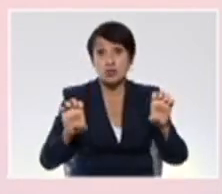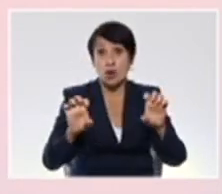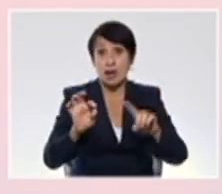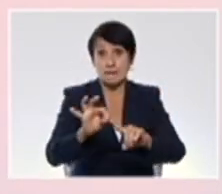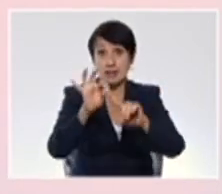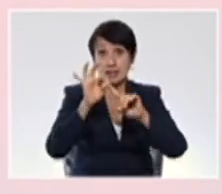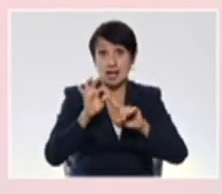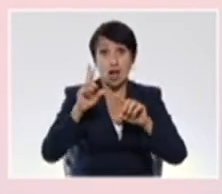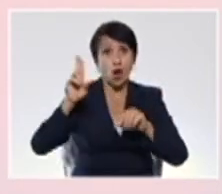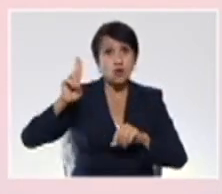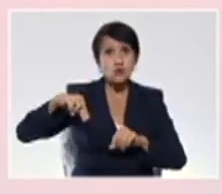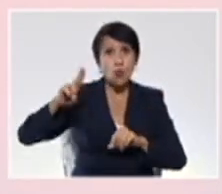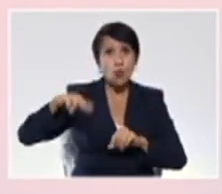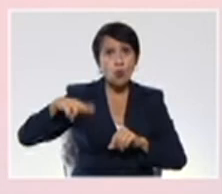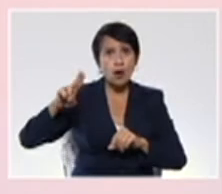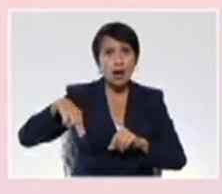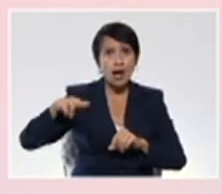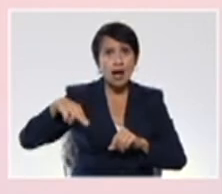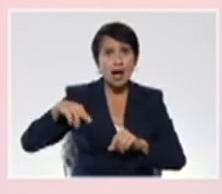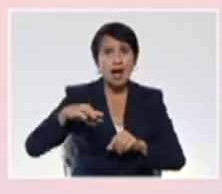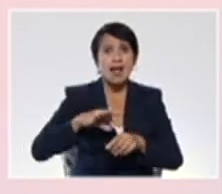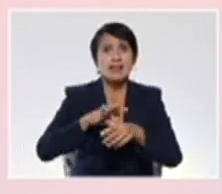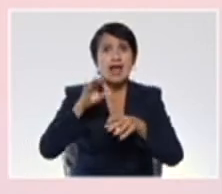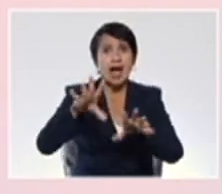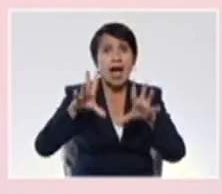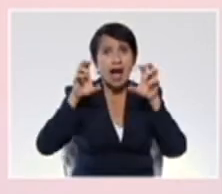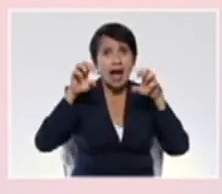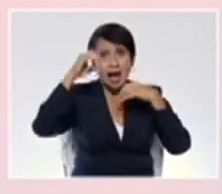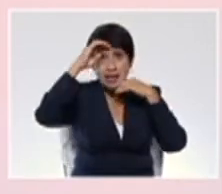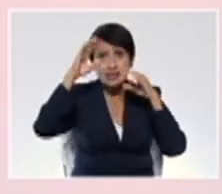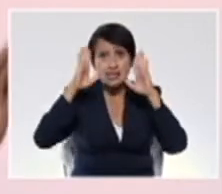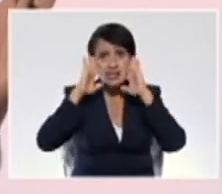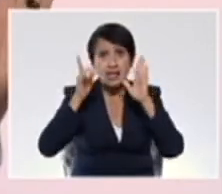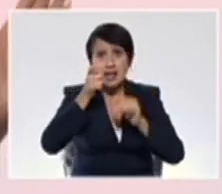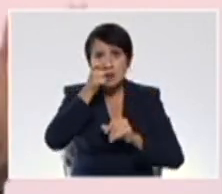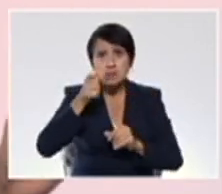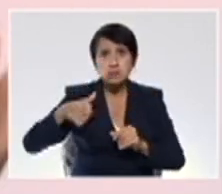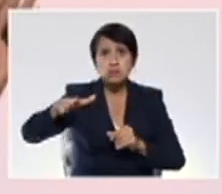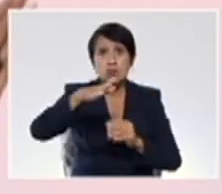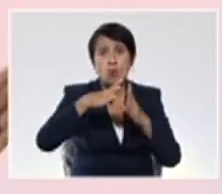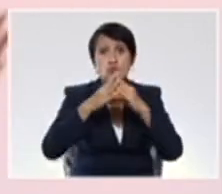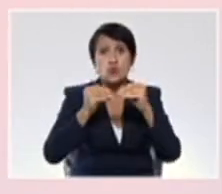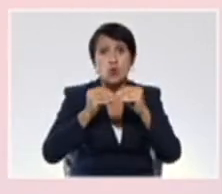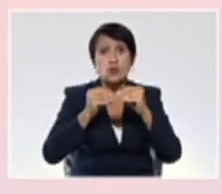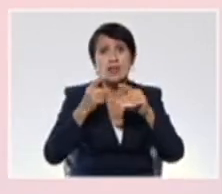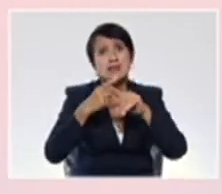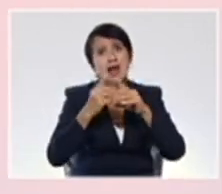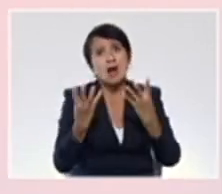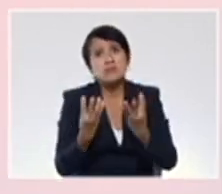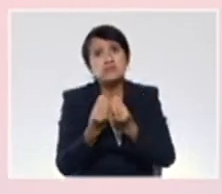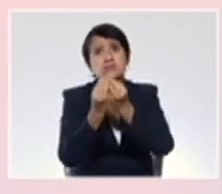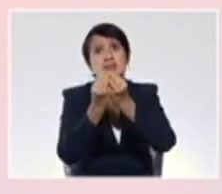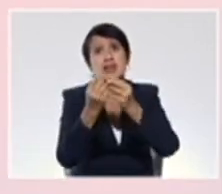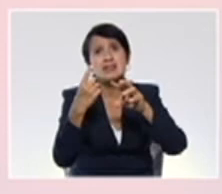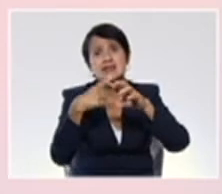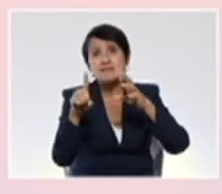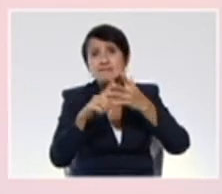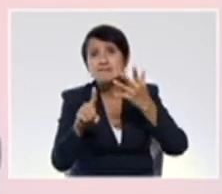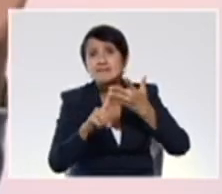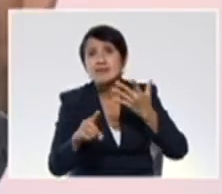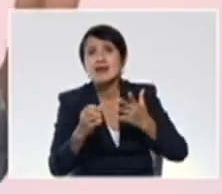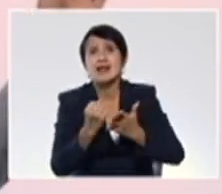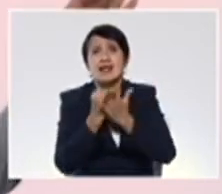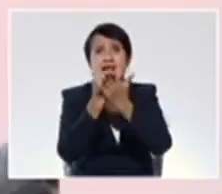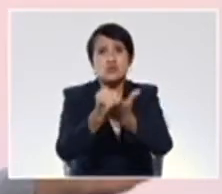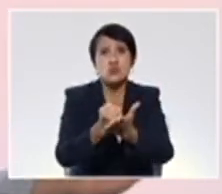especial nunca deja de atender a la población. Lo acompañamos en las diferentes etapas de la vida de la persona,